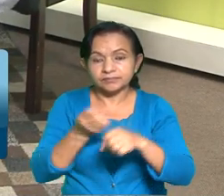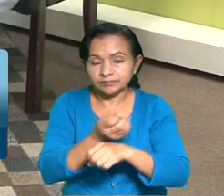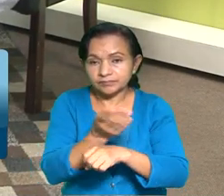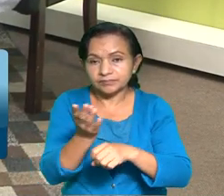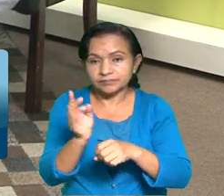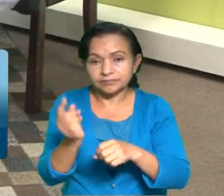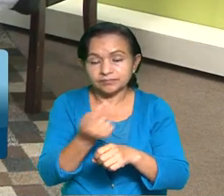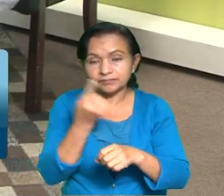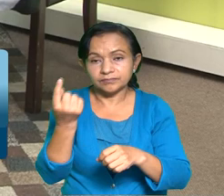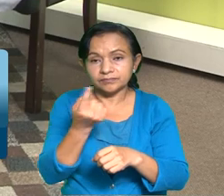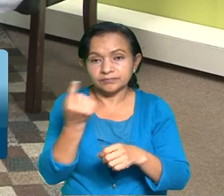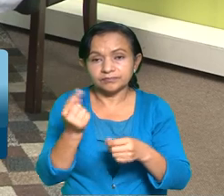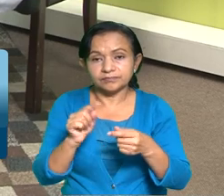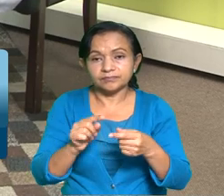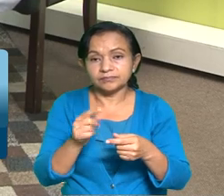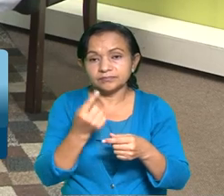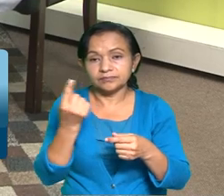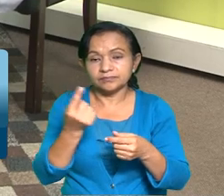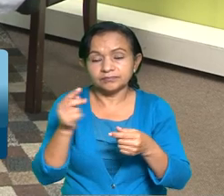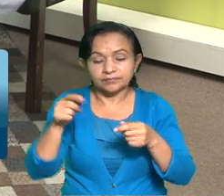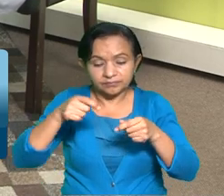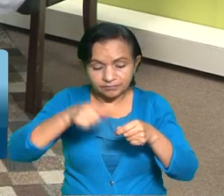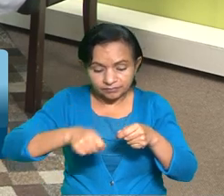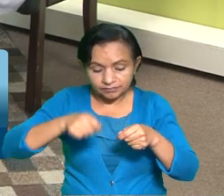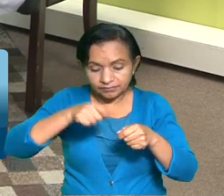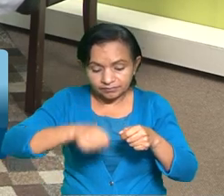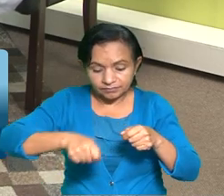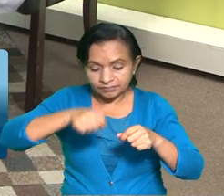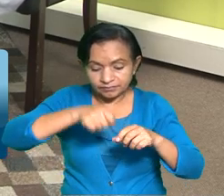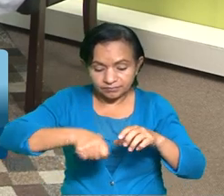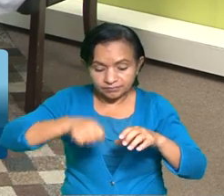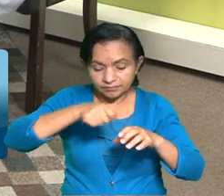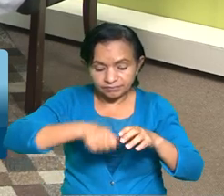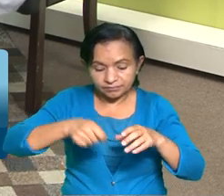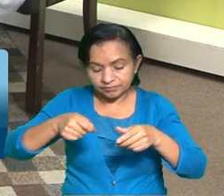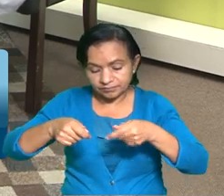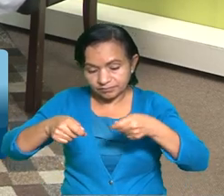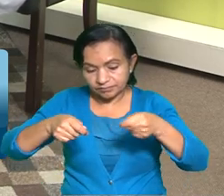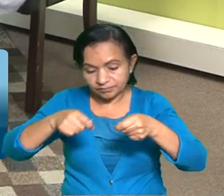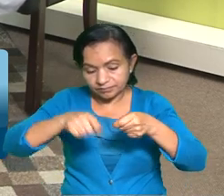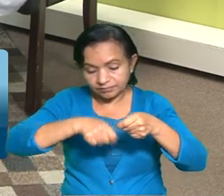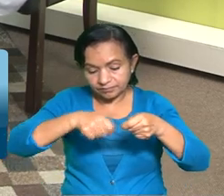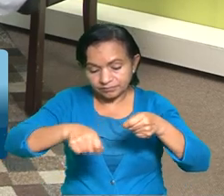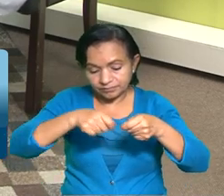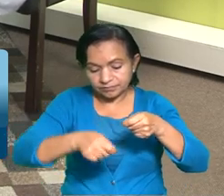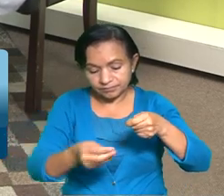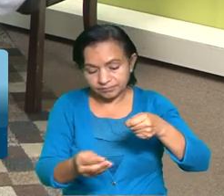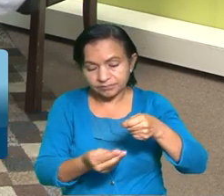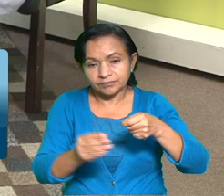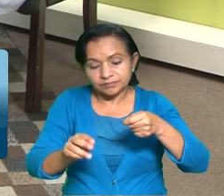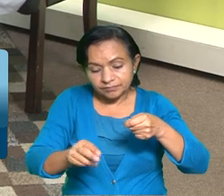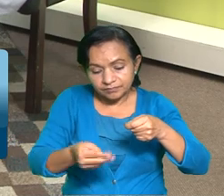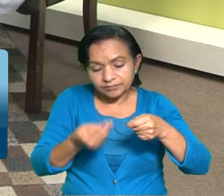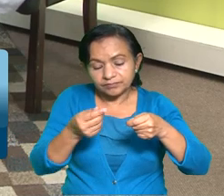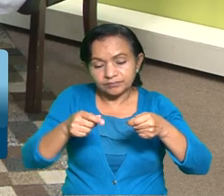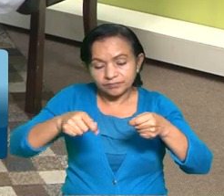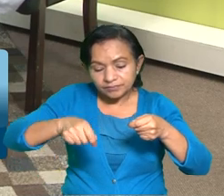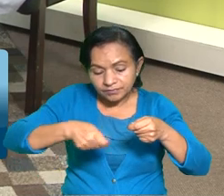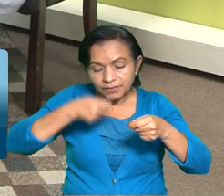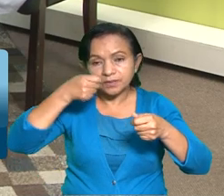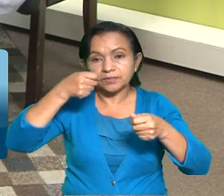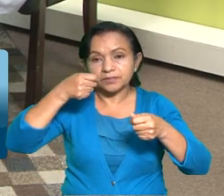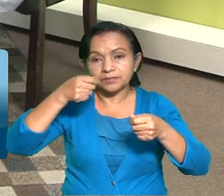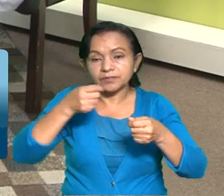es únicamente la verdura, el coladito majadita que se le dé al bebé para que él vaya adaptándose